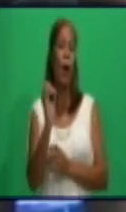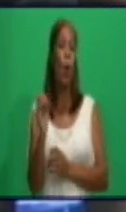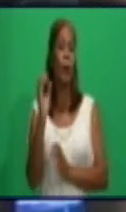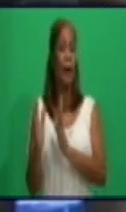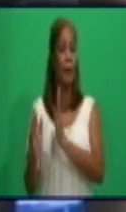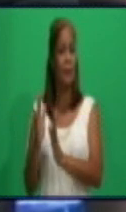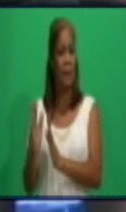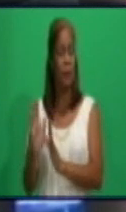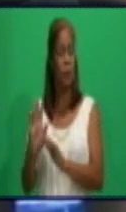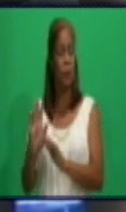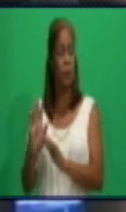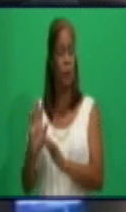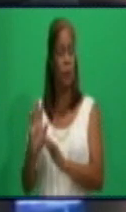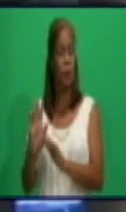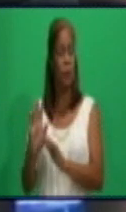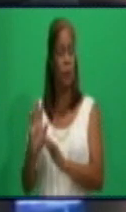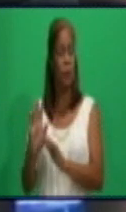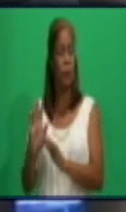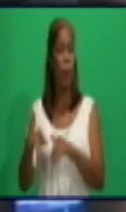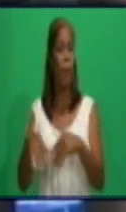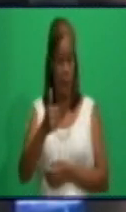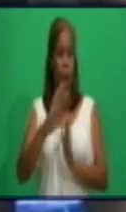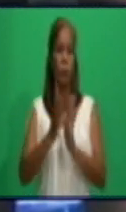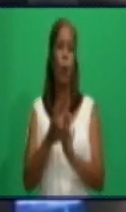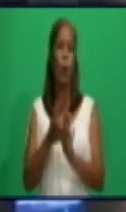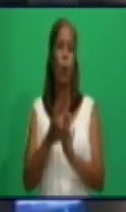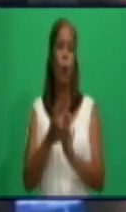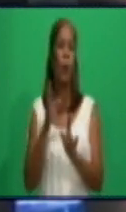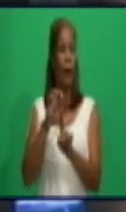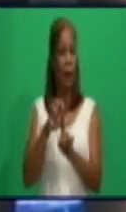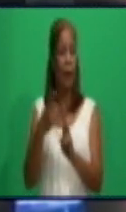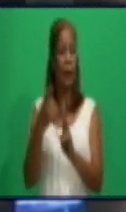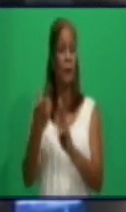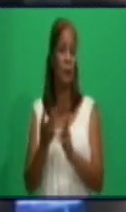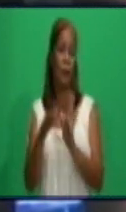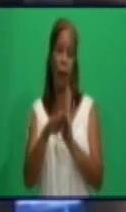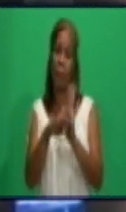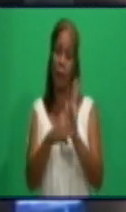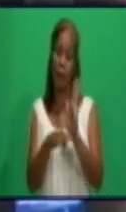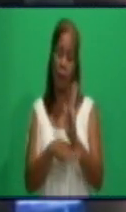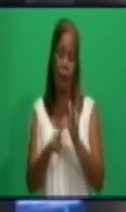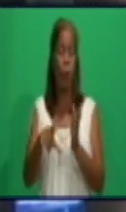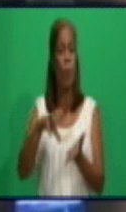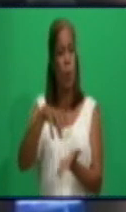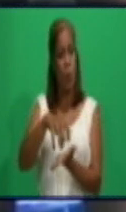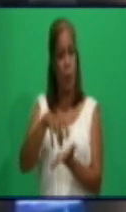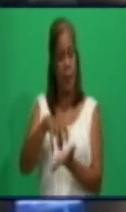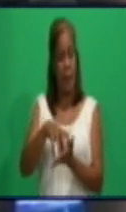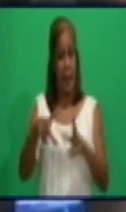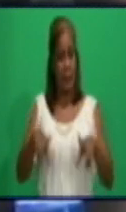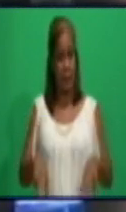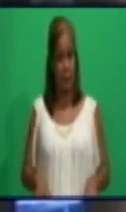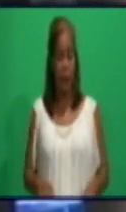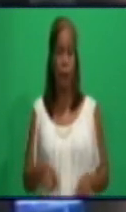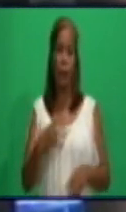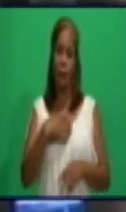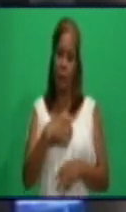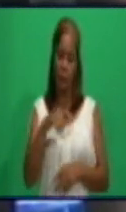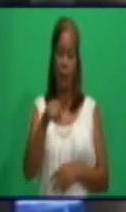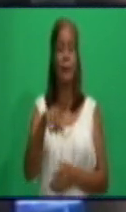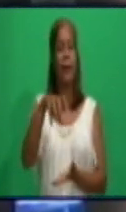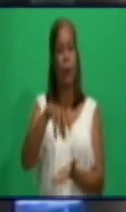para minimizar las quejas que hoy como local adaptado puede tener nuestra población. Pero partir de